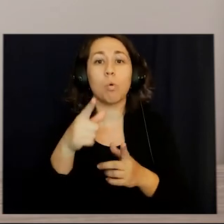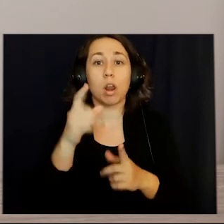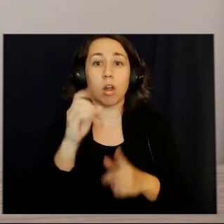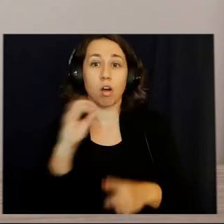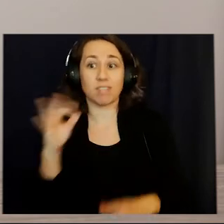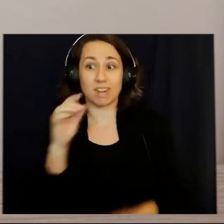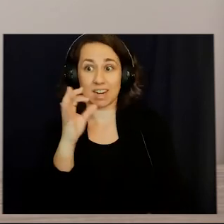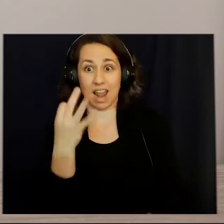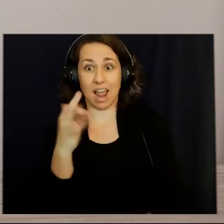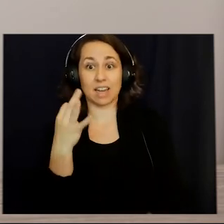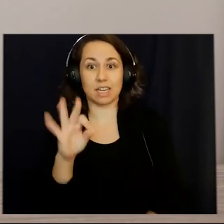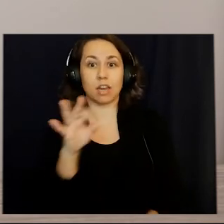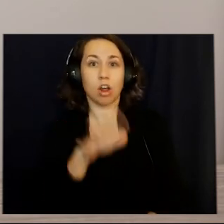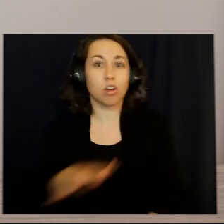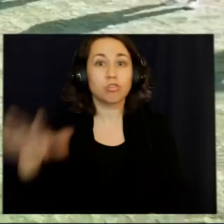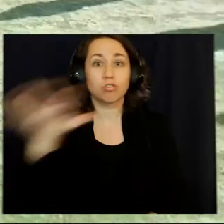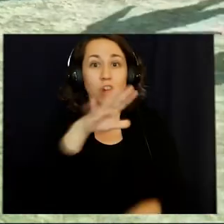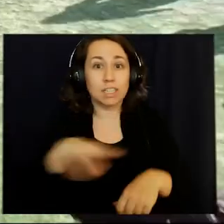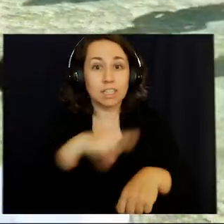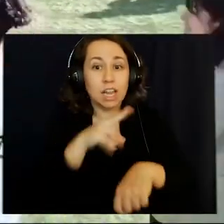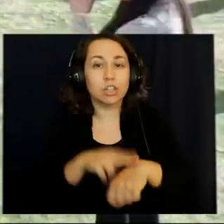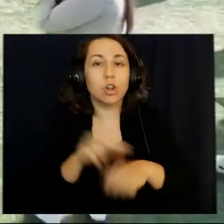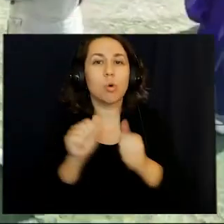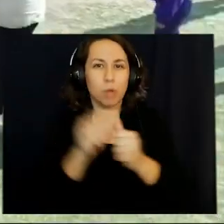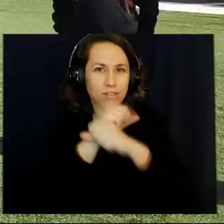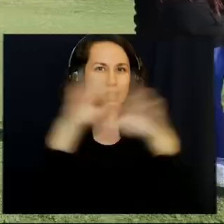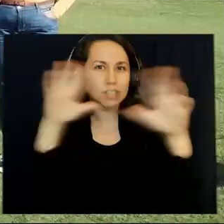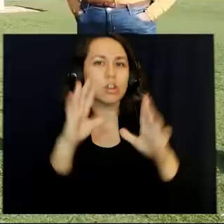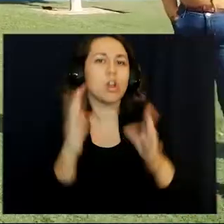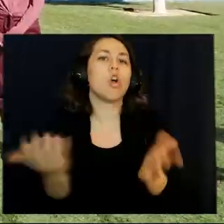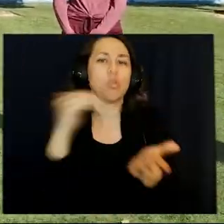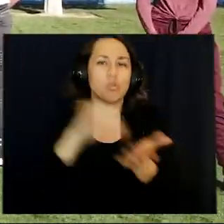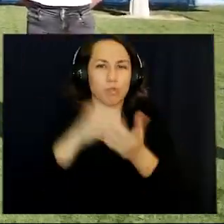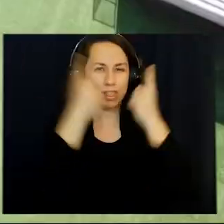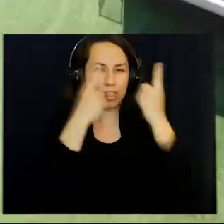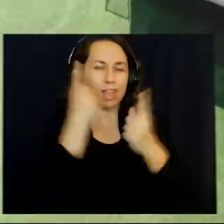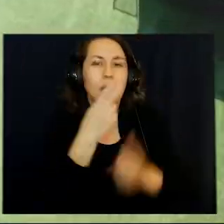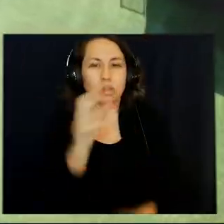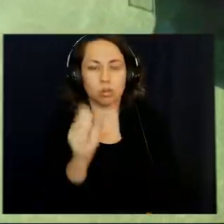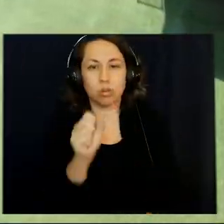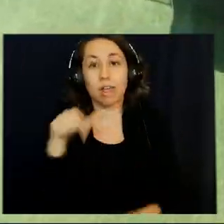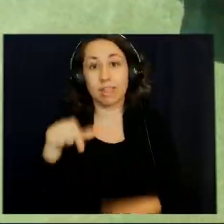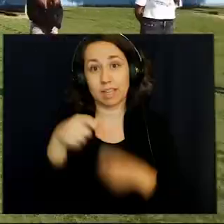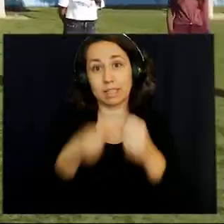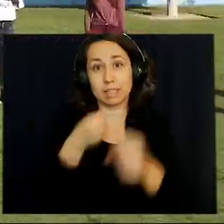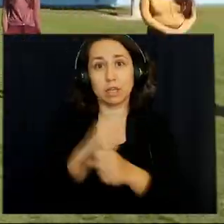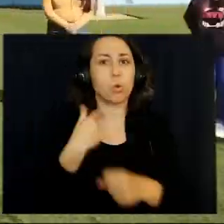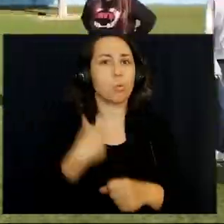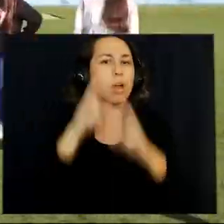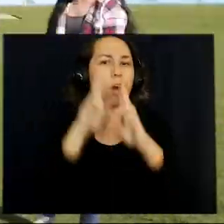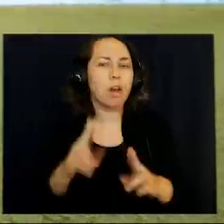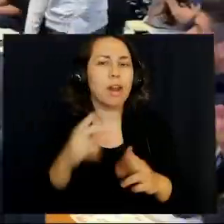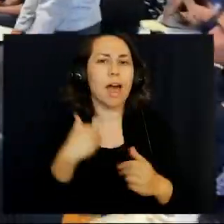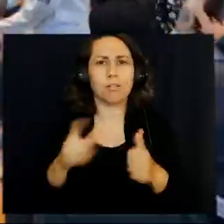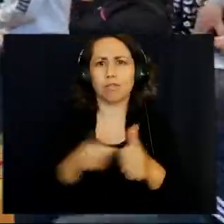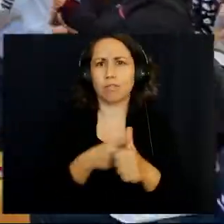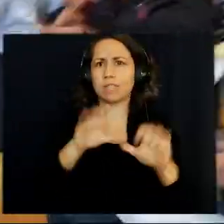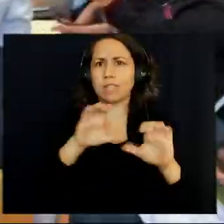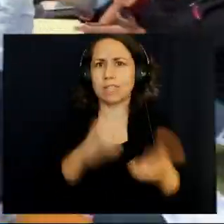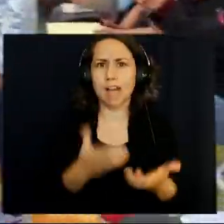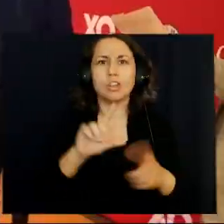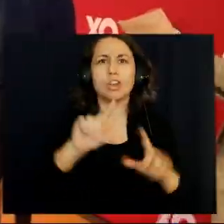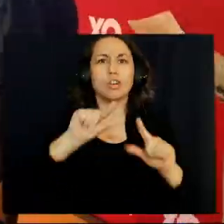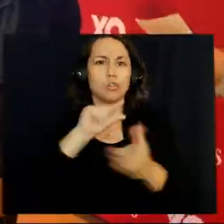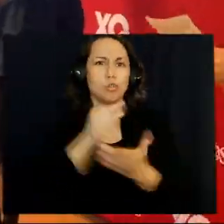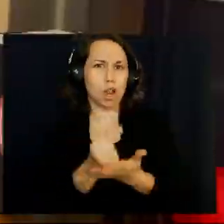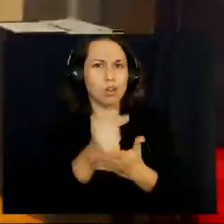XQ Super Schools en todo el país. Con la visión de repensar la preparatoria, este año es un honor tener nuestra primera promoción